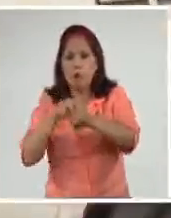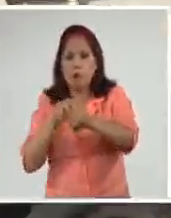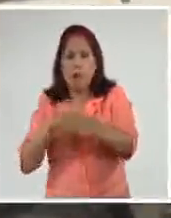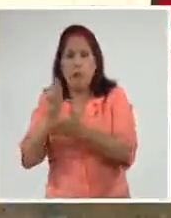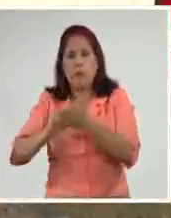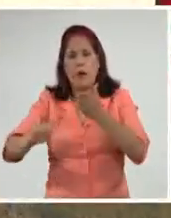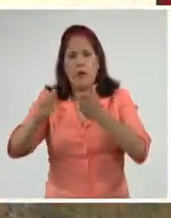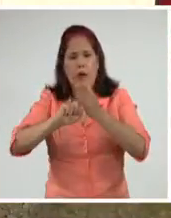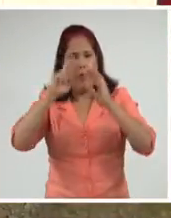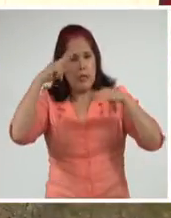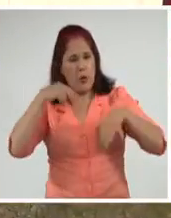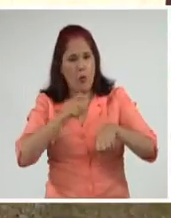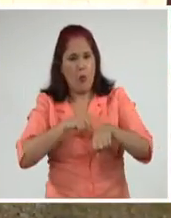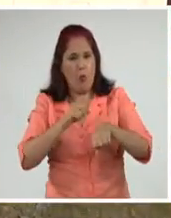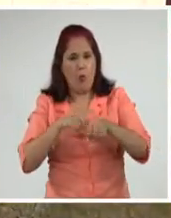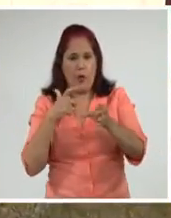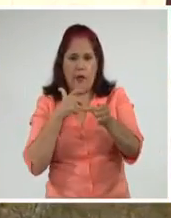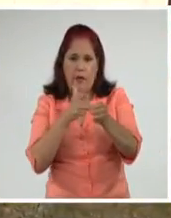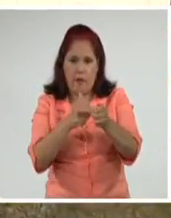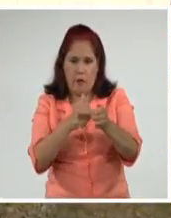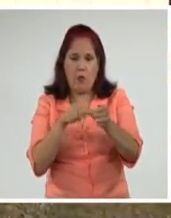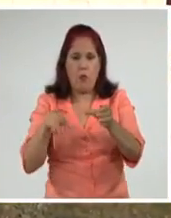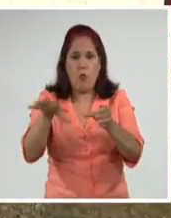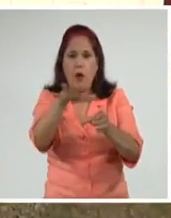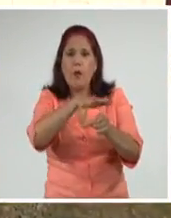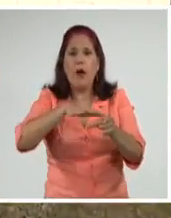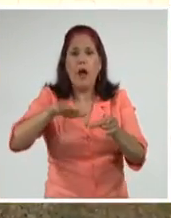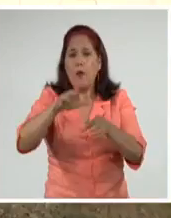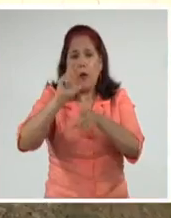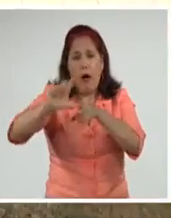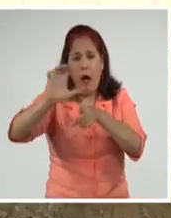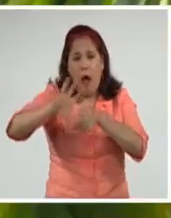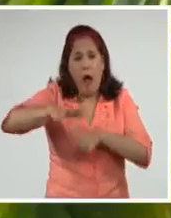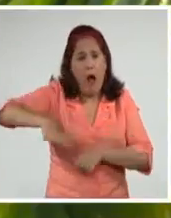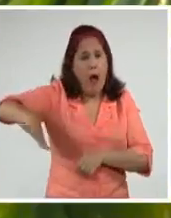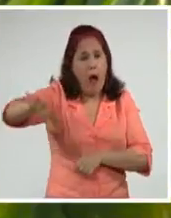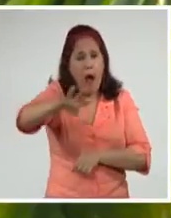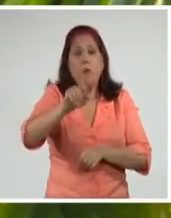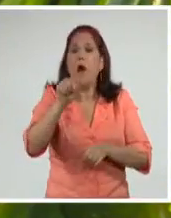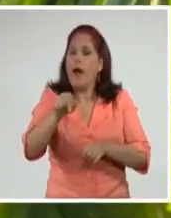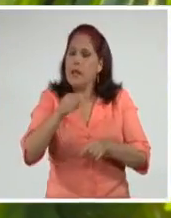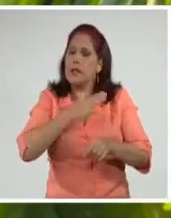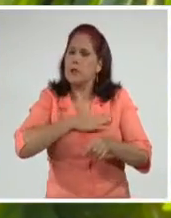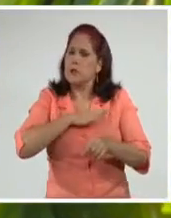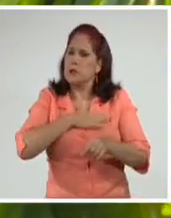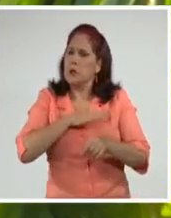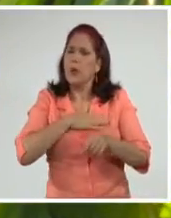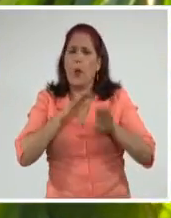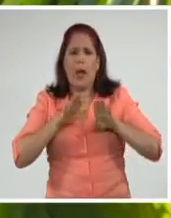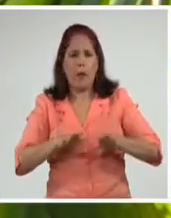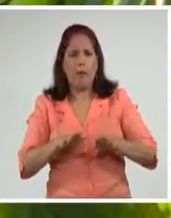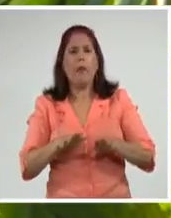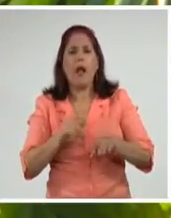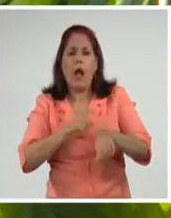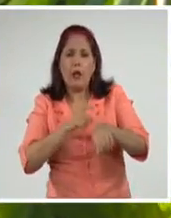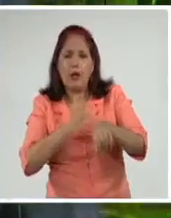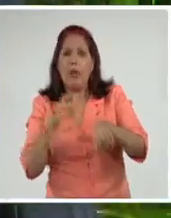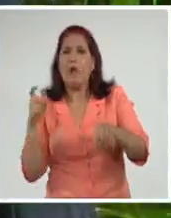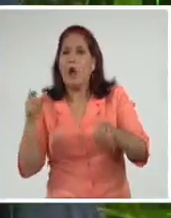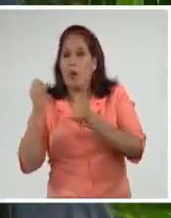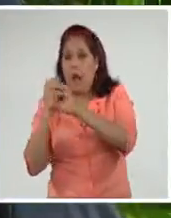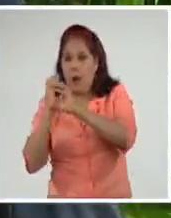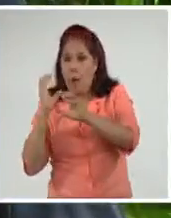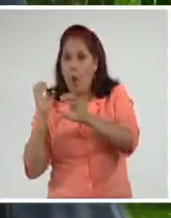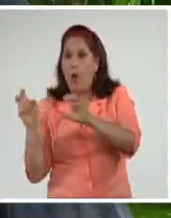compañeros de salud los horarios a vacunar de ese barrio. Esos barrios están en la sombra, sentaditos, esperando a que le toque su horario. Ahí va el ómnibus,